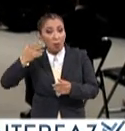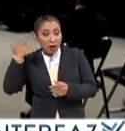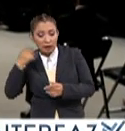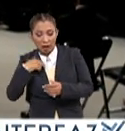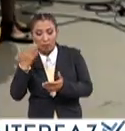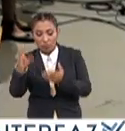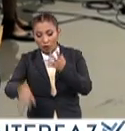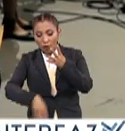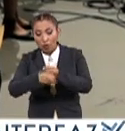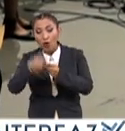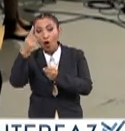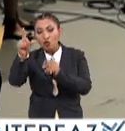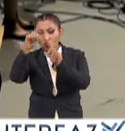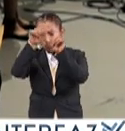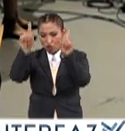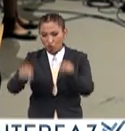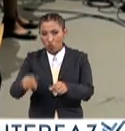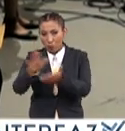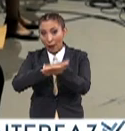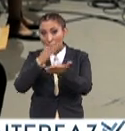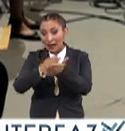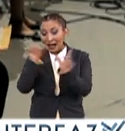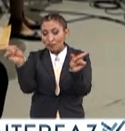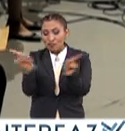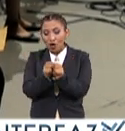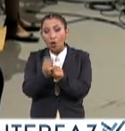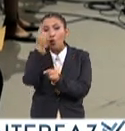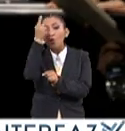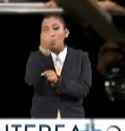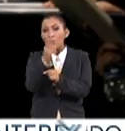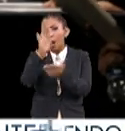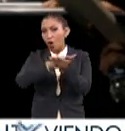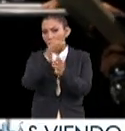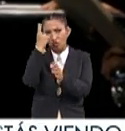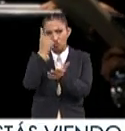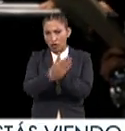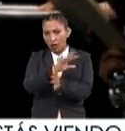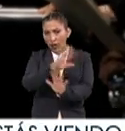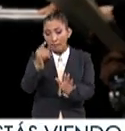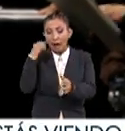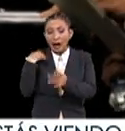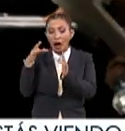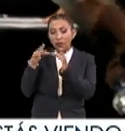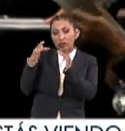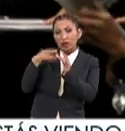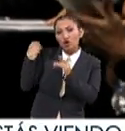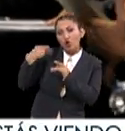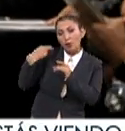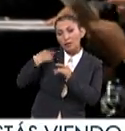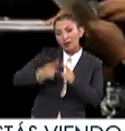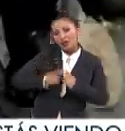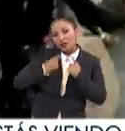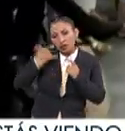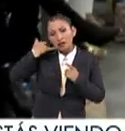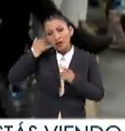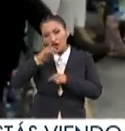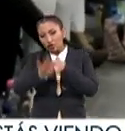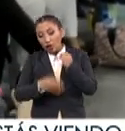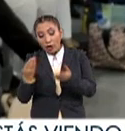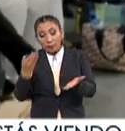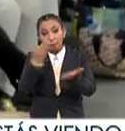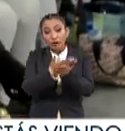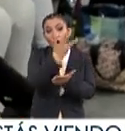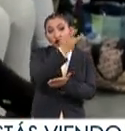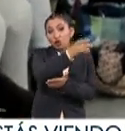de acompañarlas de una hoja resumen de máximo una cuartilla que contenga los datos de contacto y entregarlas en el recinto entre